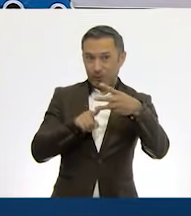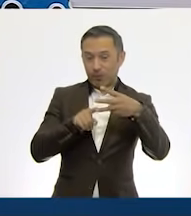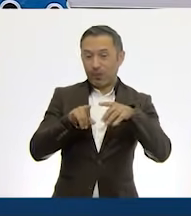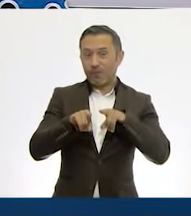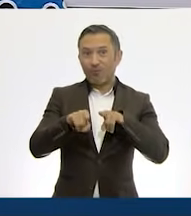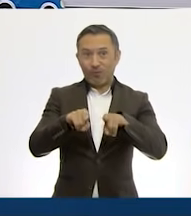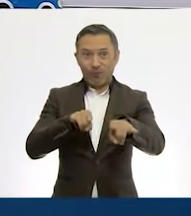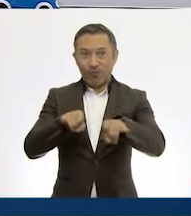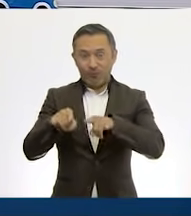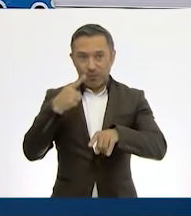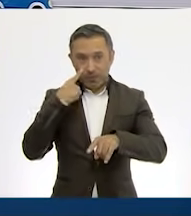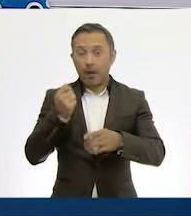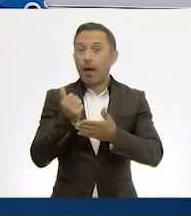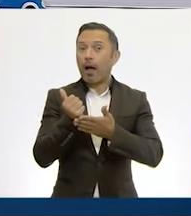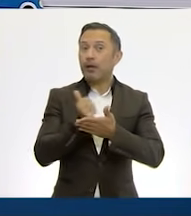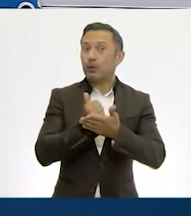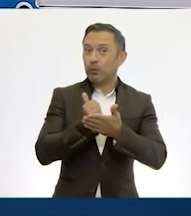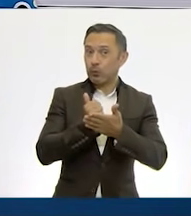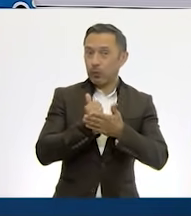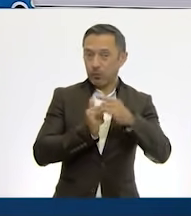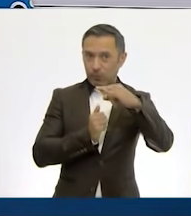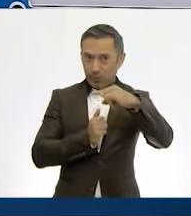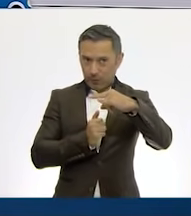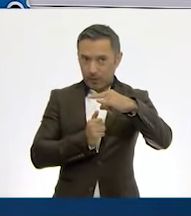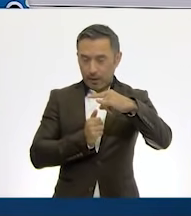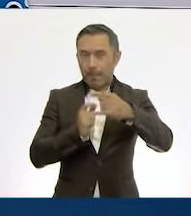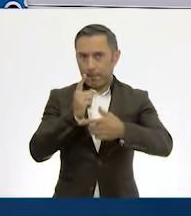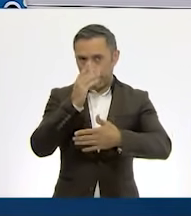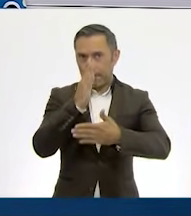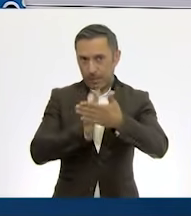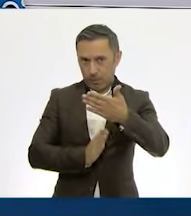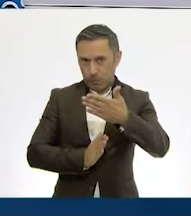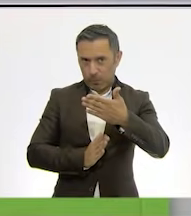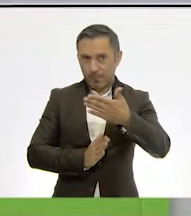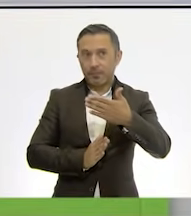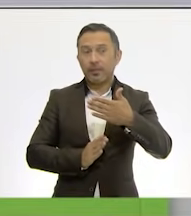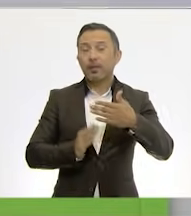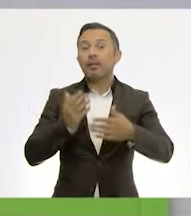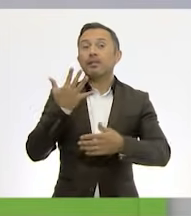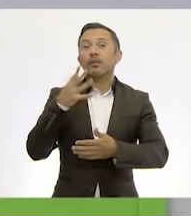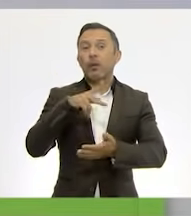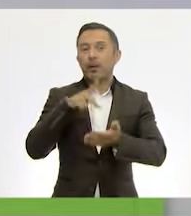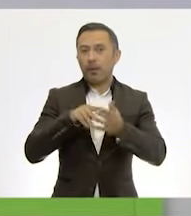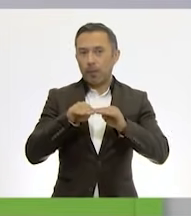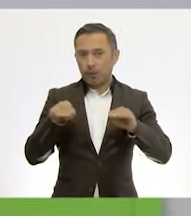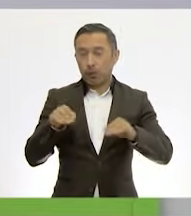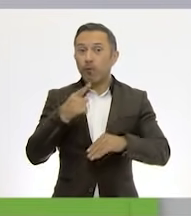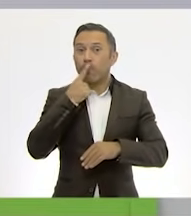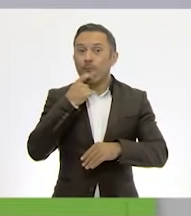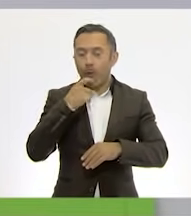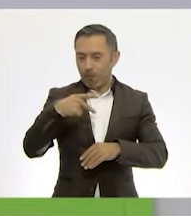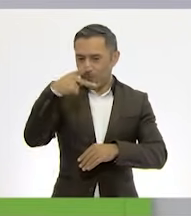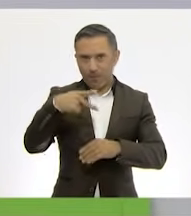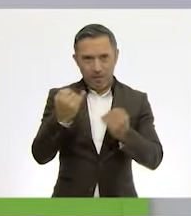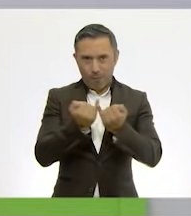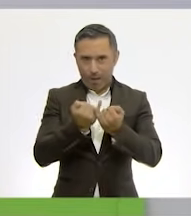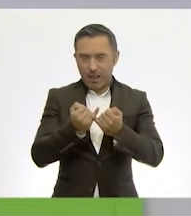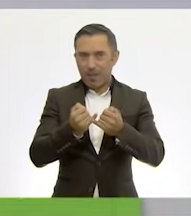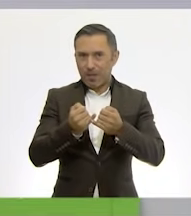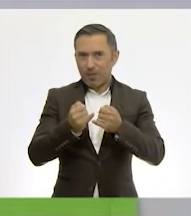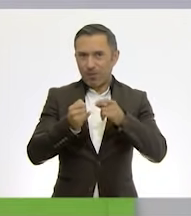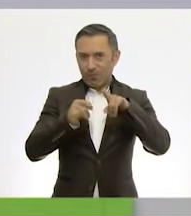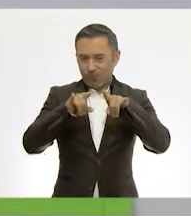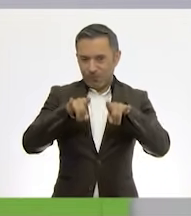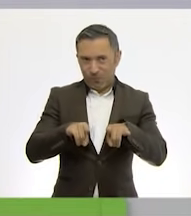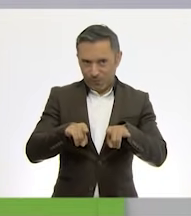el momento. El azul es medio, cinco kilómetros. El rojo quedó igualito, ya te había salido en tu